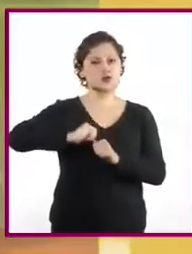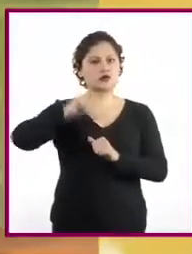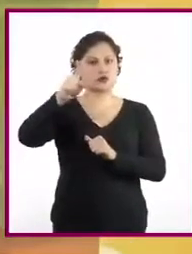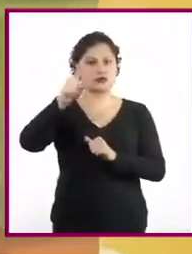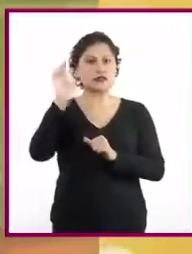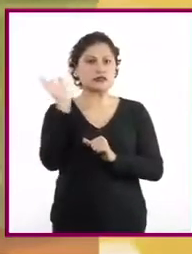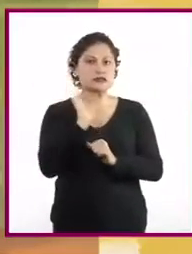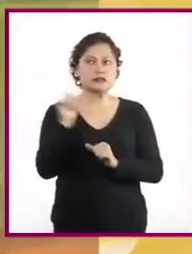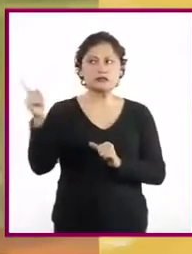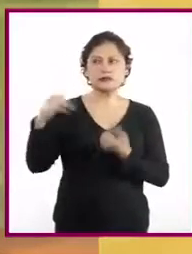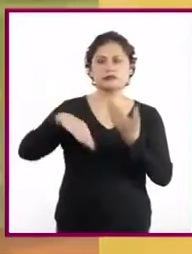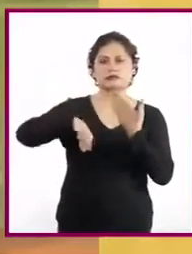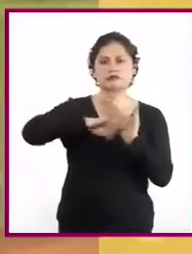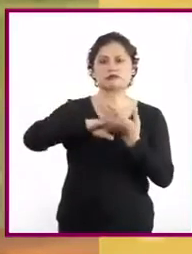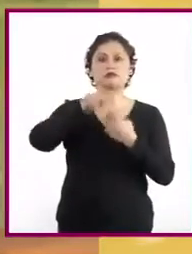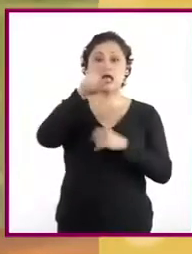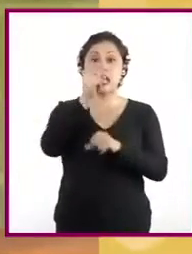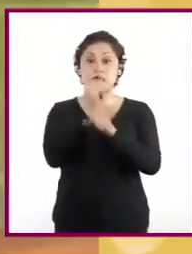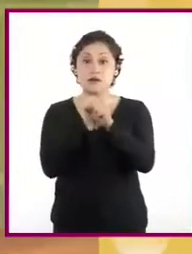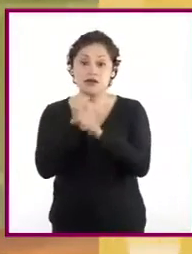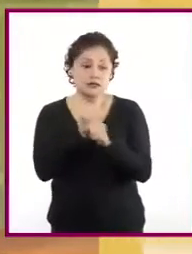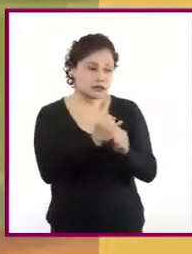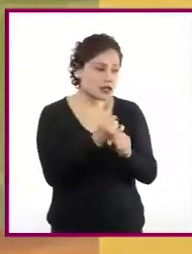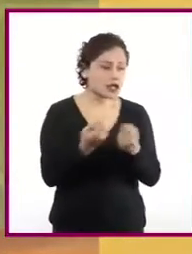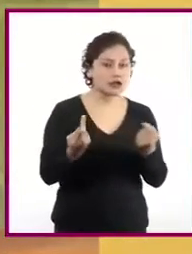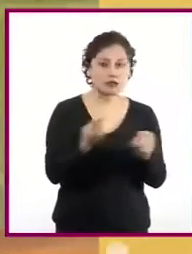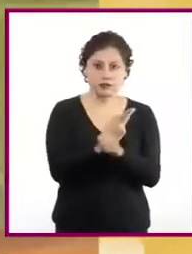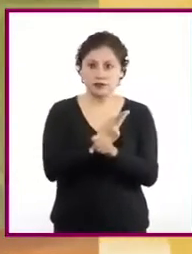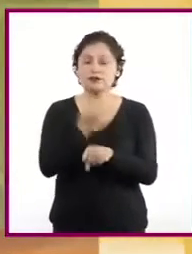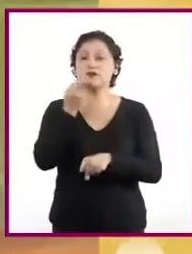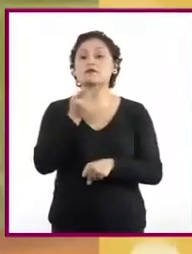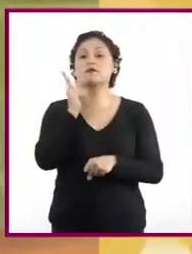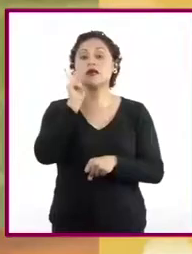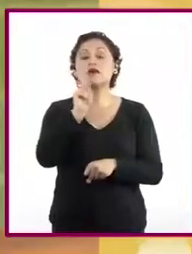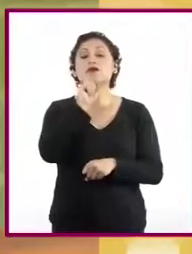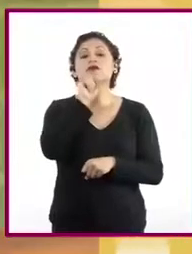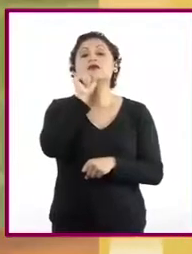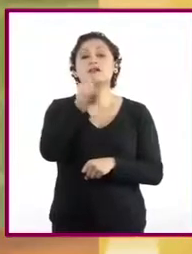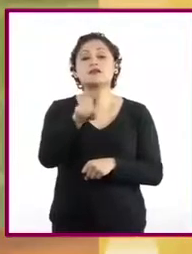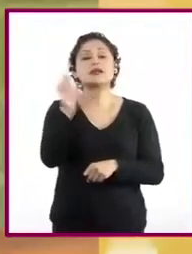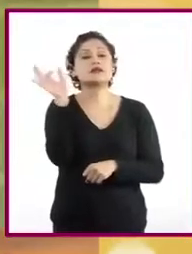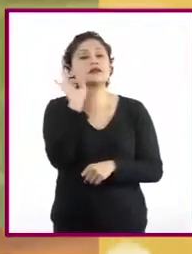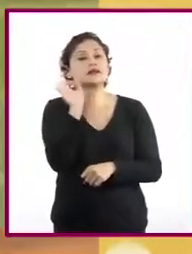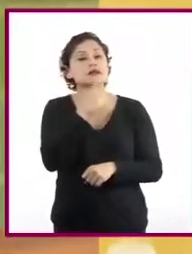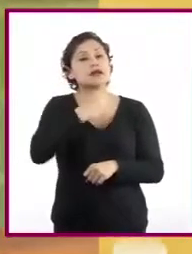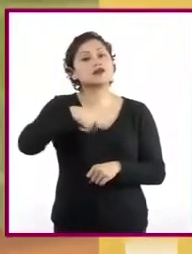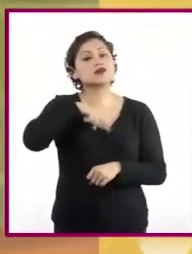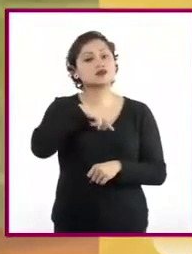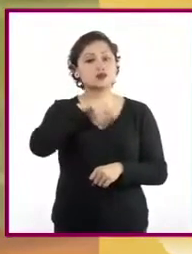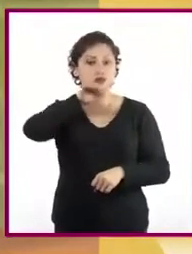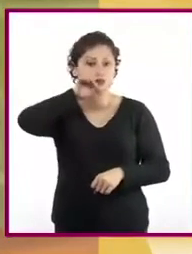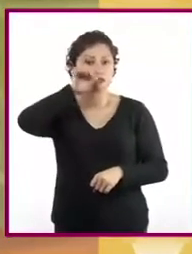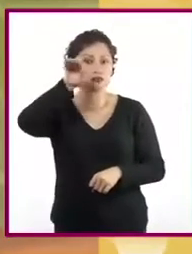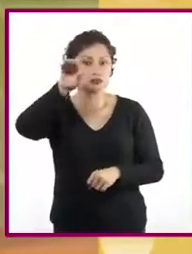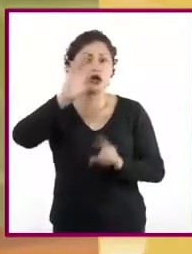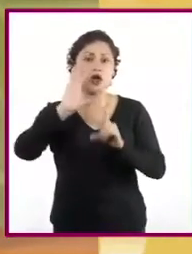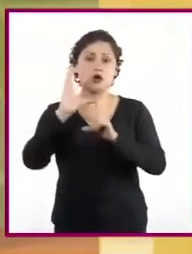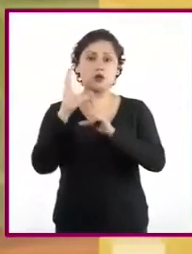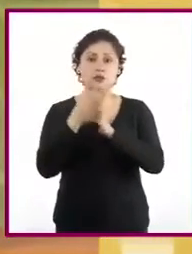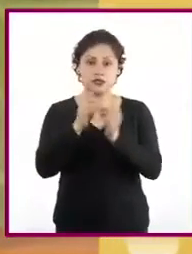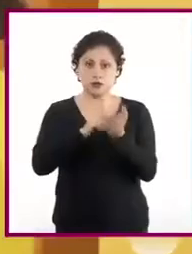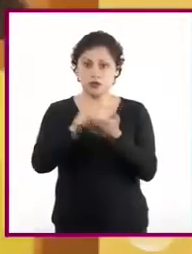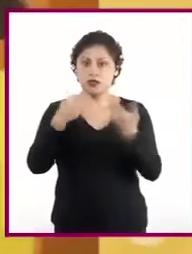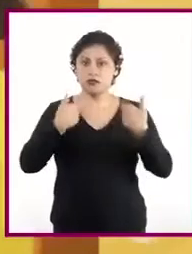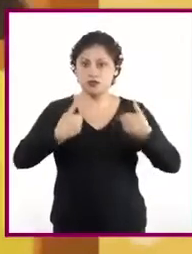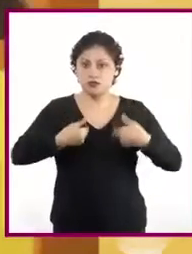delito, entonces se tiene que investigar. Pero también está la posibilidad de que vayamos a una comisión de derechos humanos,